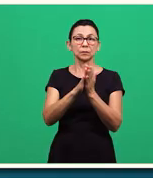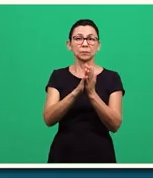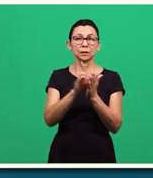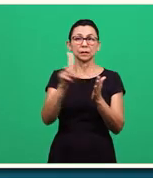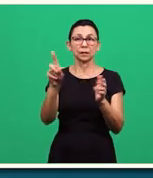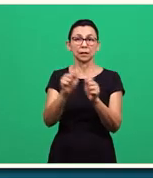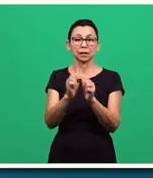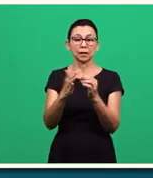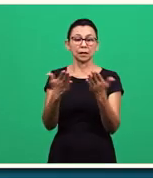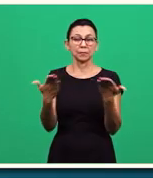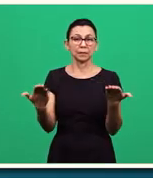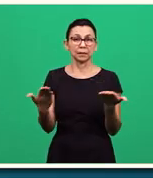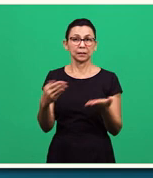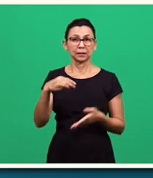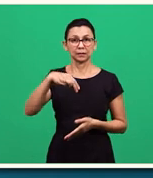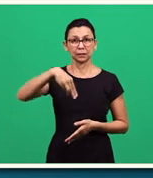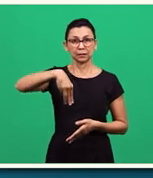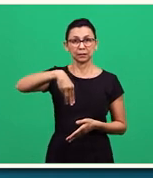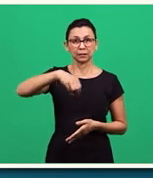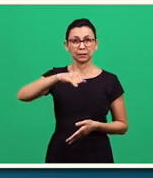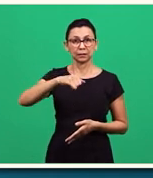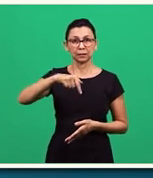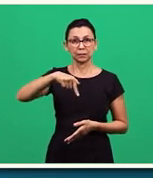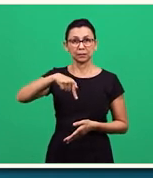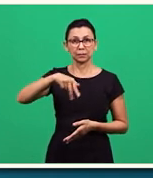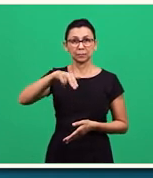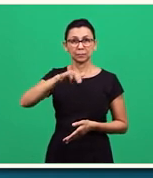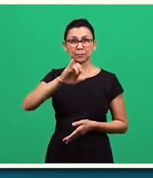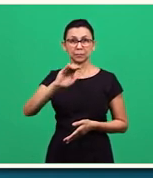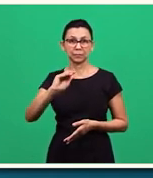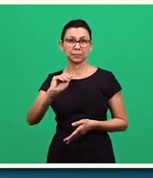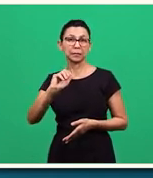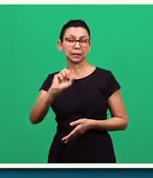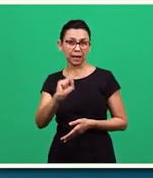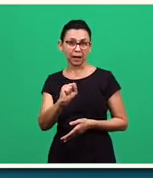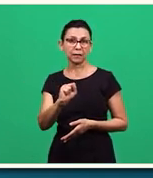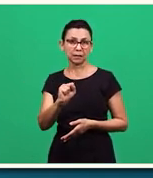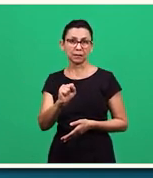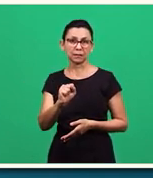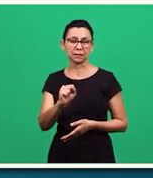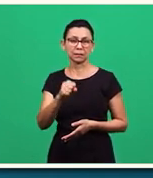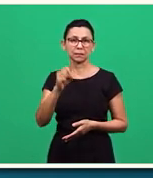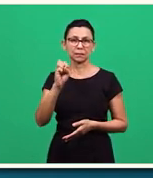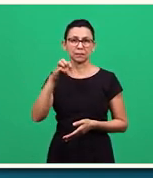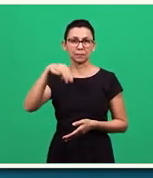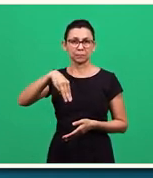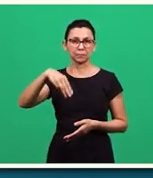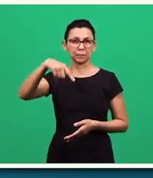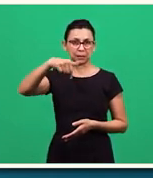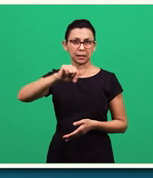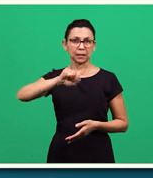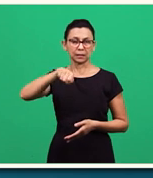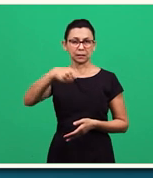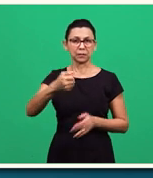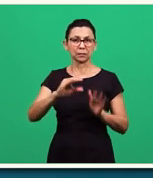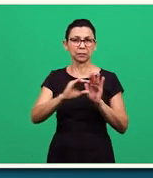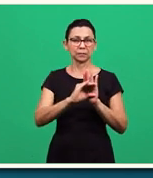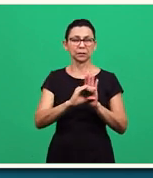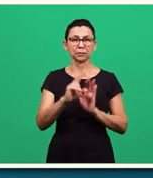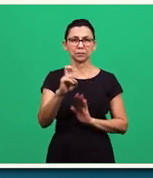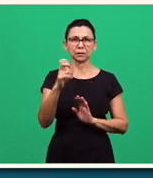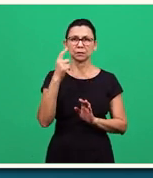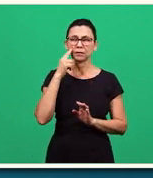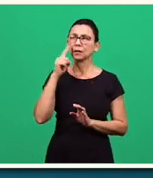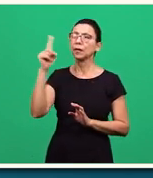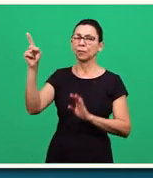abierta. En Miqueas, en el capítulo 5, vamos a leer el capítulo 5 de Miqueas, en el versículo 2,